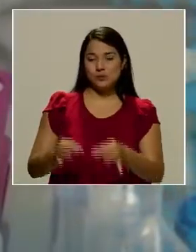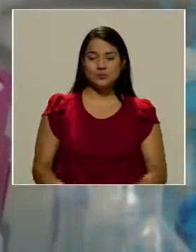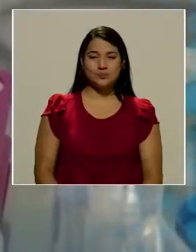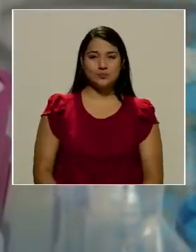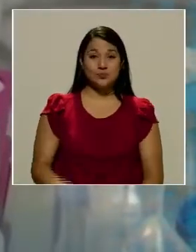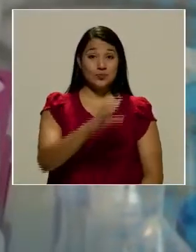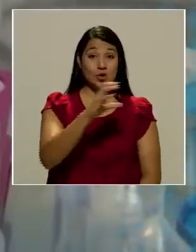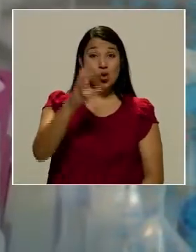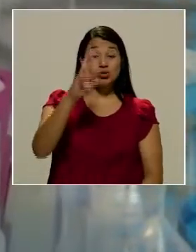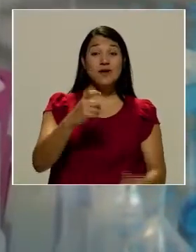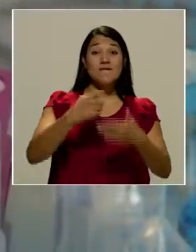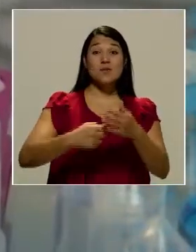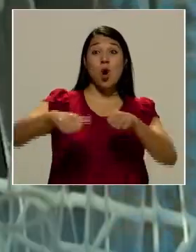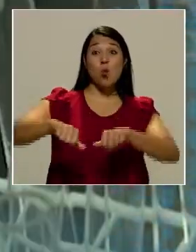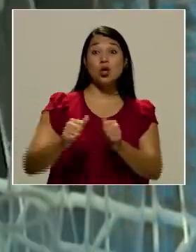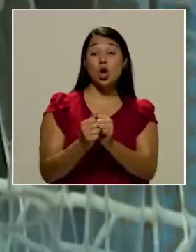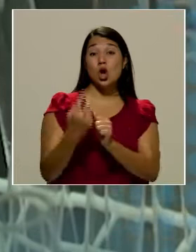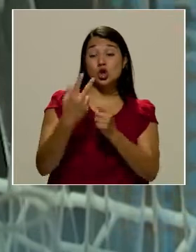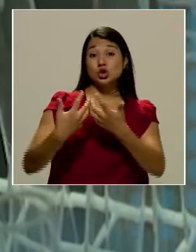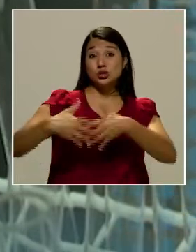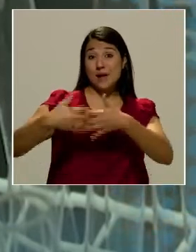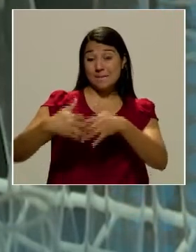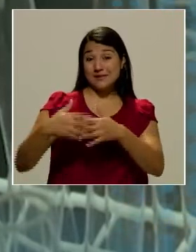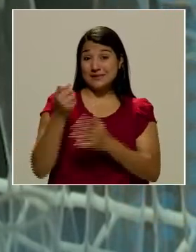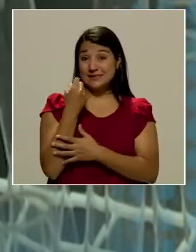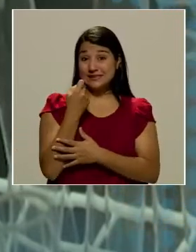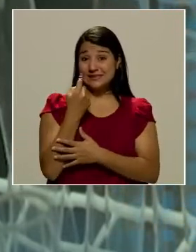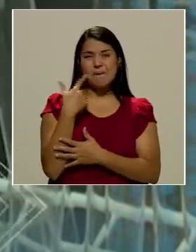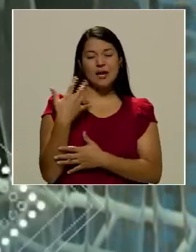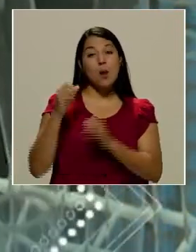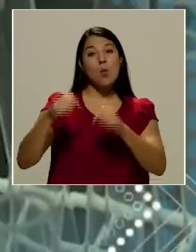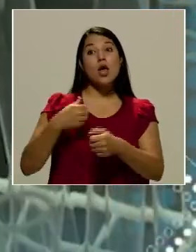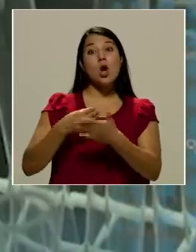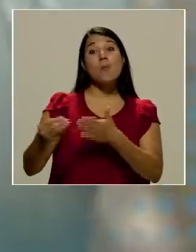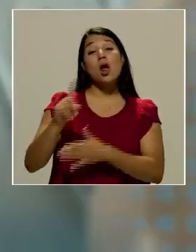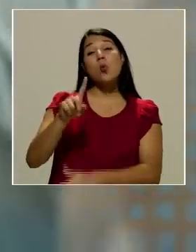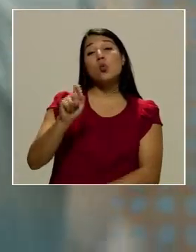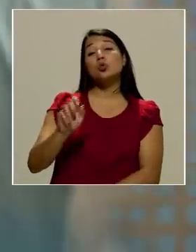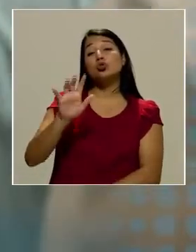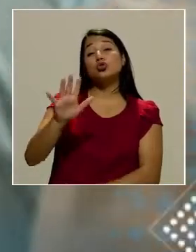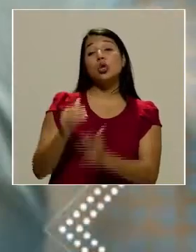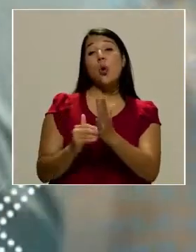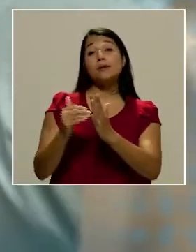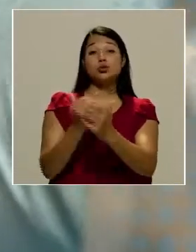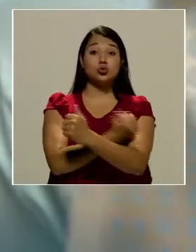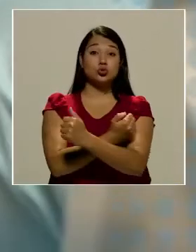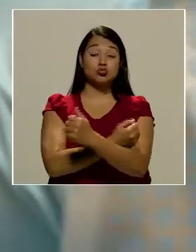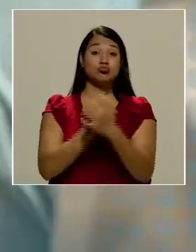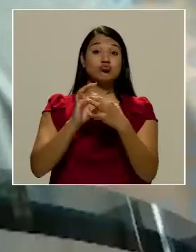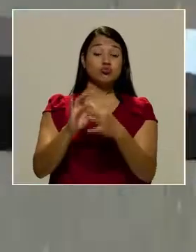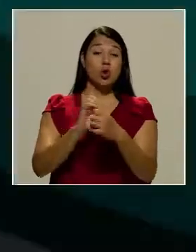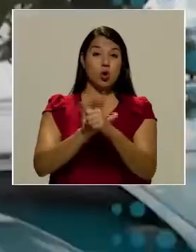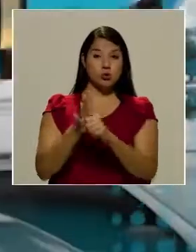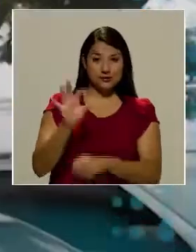Nuestro país firmó un convenio con 2 compañías farmacéuticas para obtener 1.5 millones de vacunas contra la COVID-19.